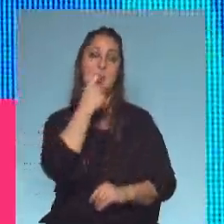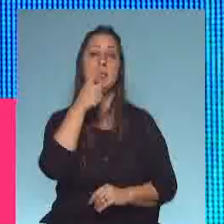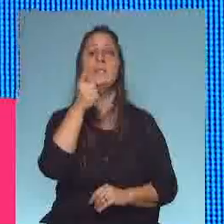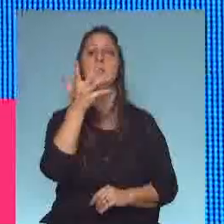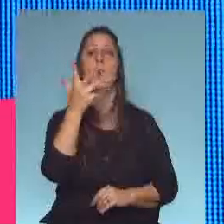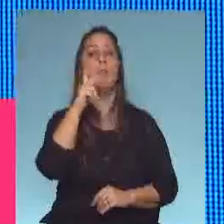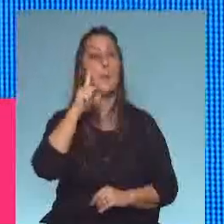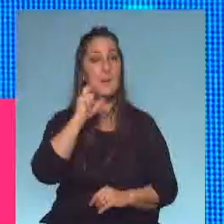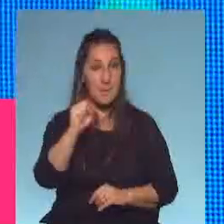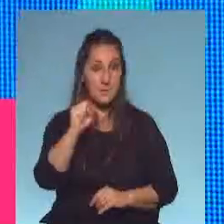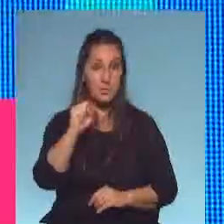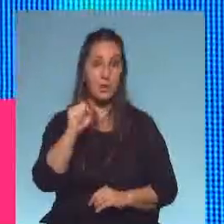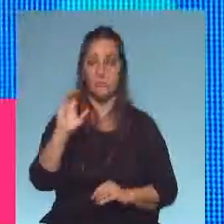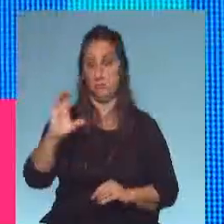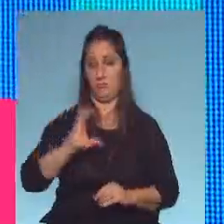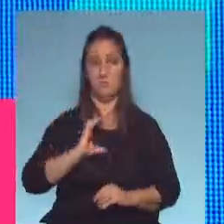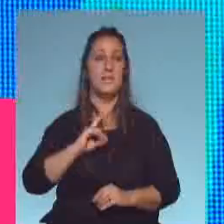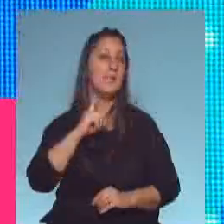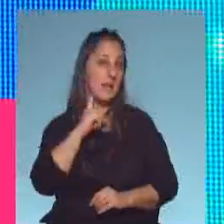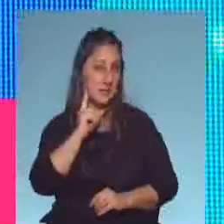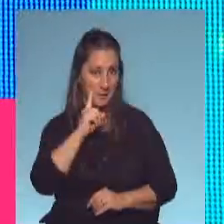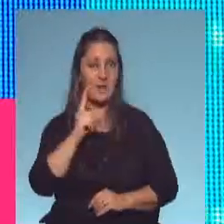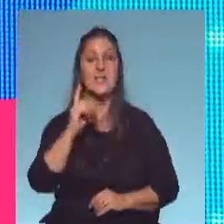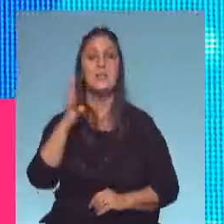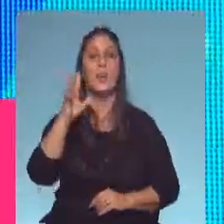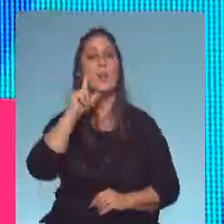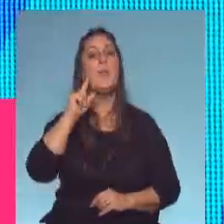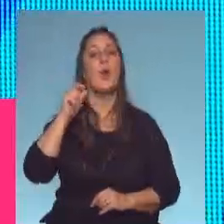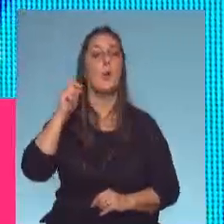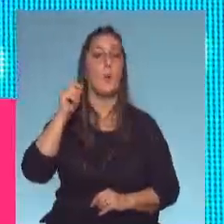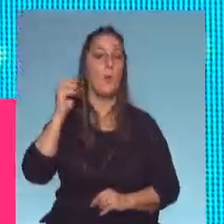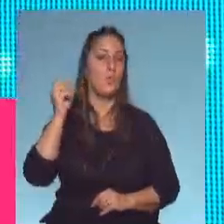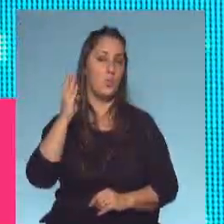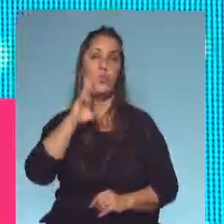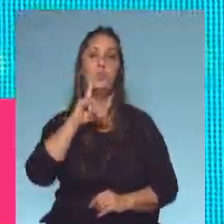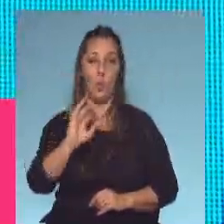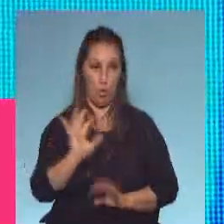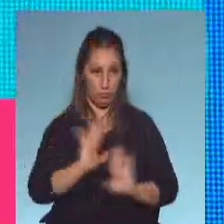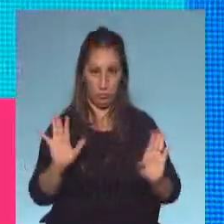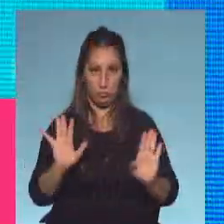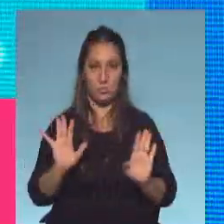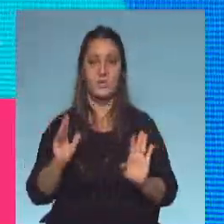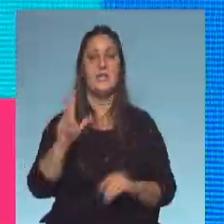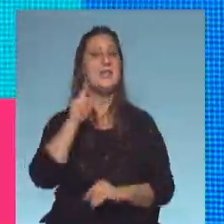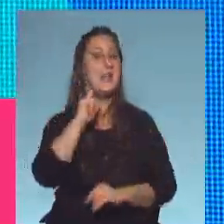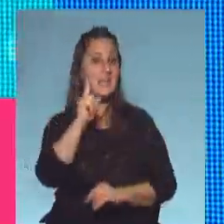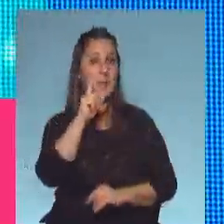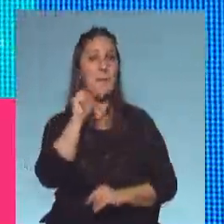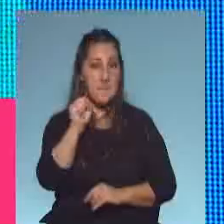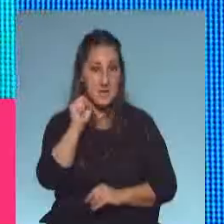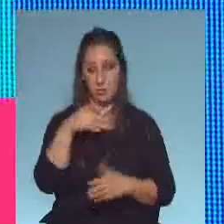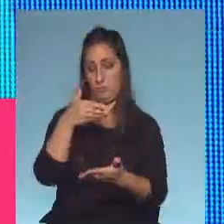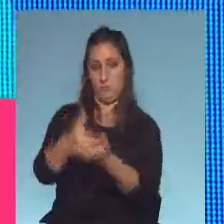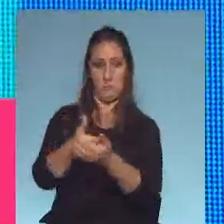53 lucas, son 53 lucas bruto, ¿no? Con lo cual este neto te queda menos, tenés que destinar 13 lucas para